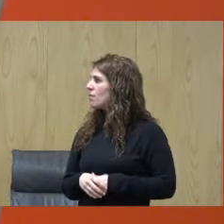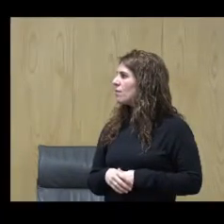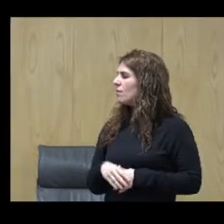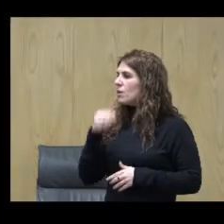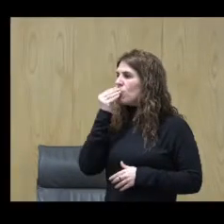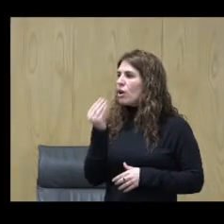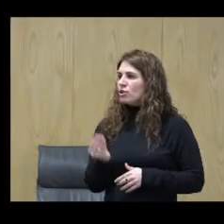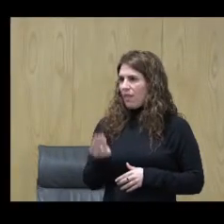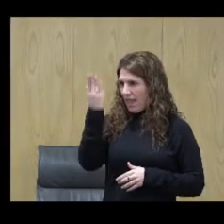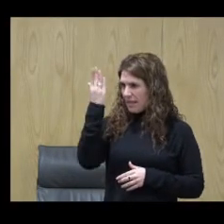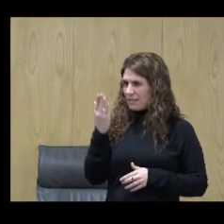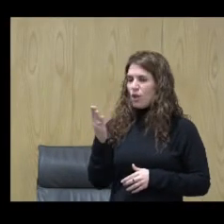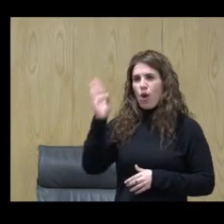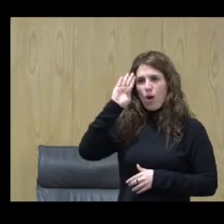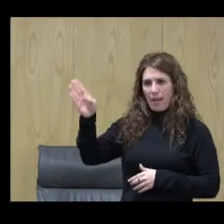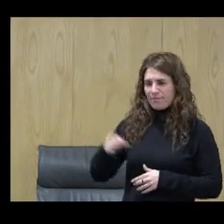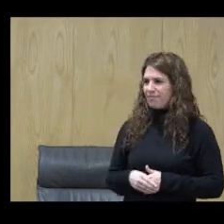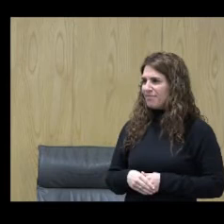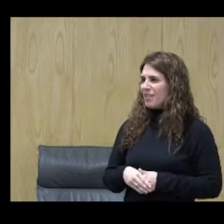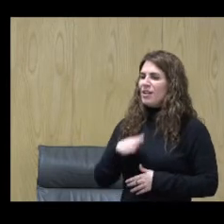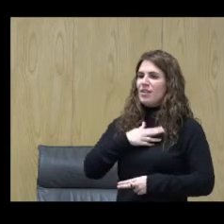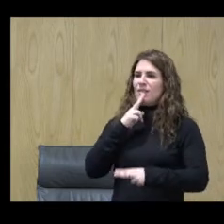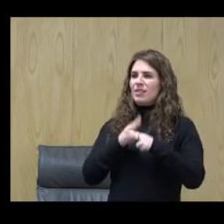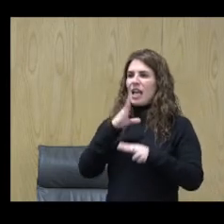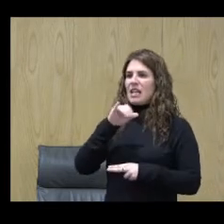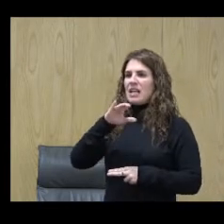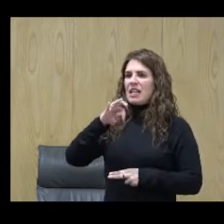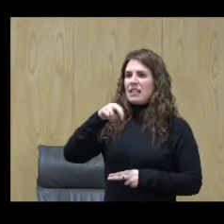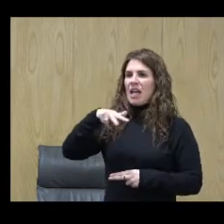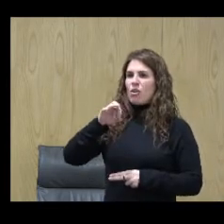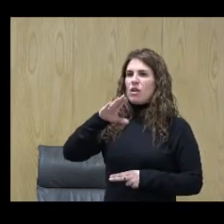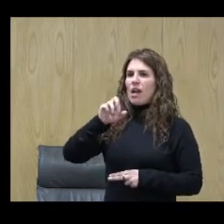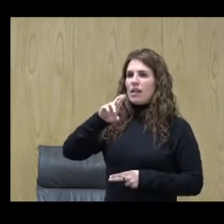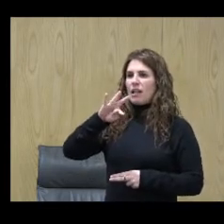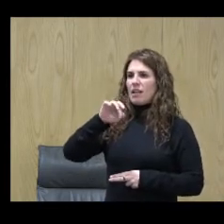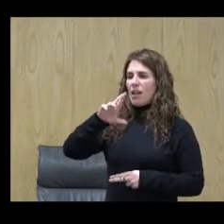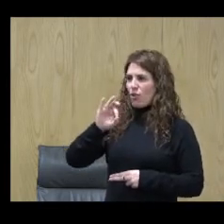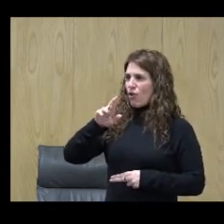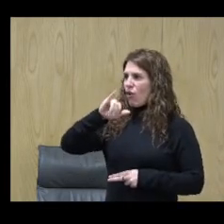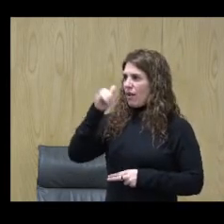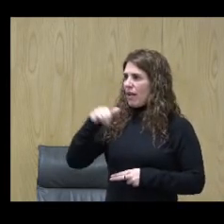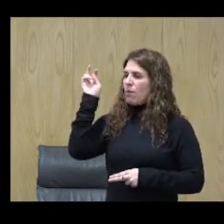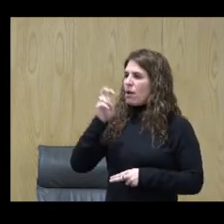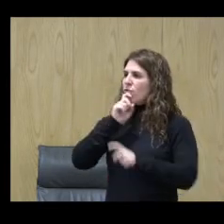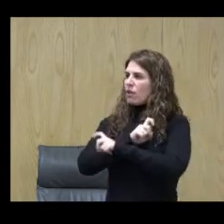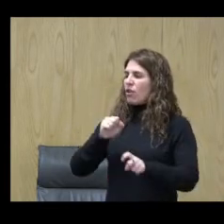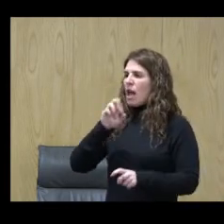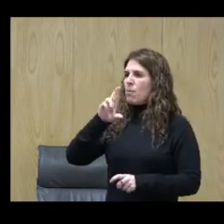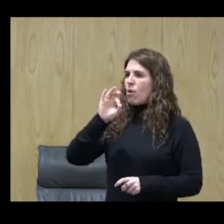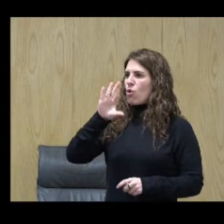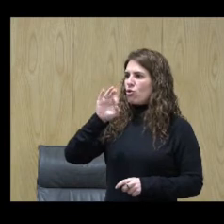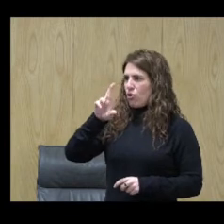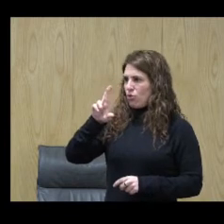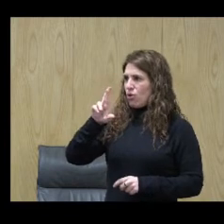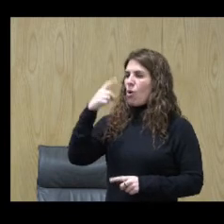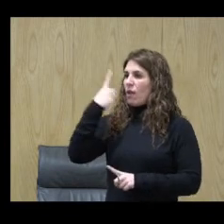Buenos días. Hola. Mi nombre es Cayetano Carretero Rodríguez. Vengo de la Fundación Aprocor. Una de las cosas que me